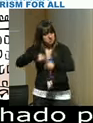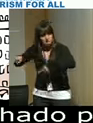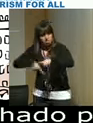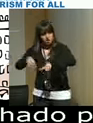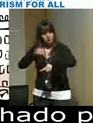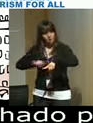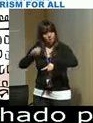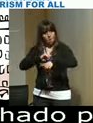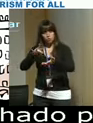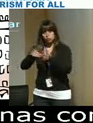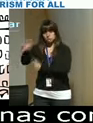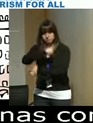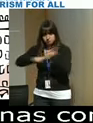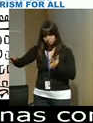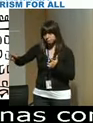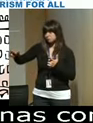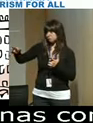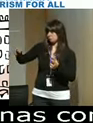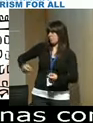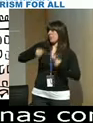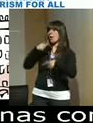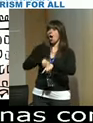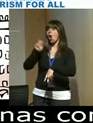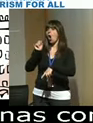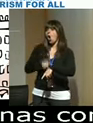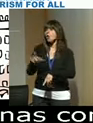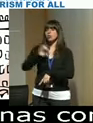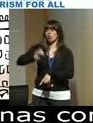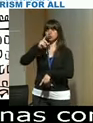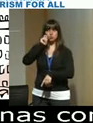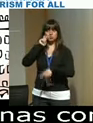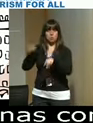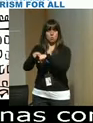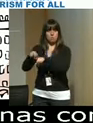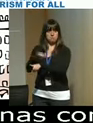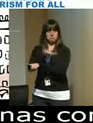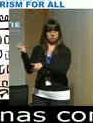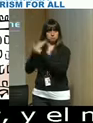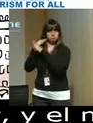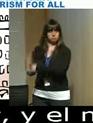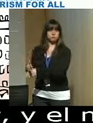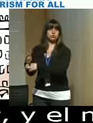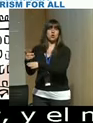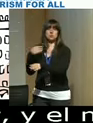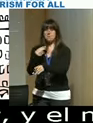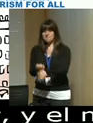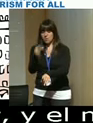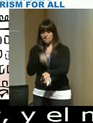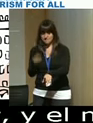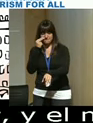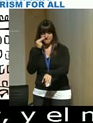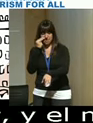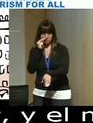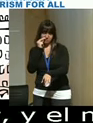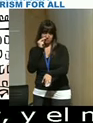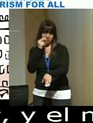tener y poder beneficiarse del ocio y el turismo como cualquier otra persona, pues bueno, pues no todas las entidades lo llegan a